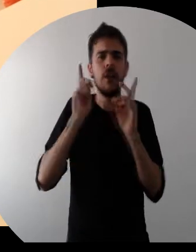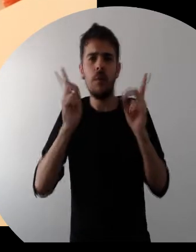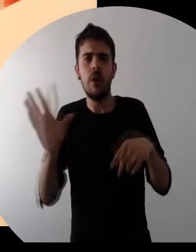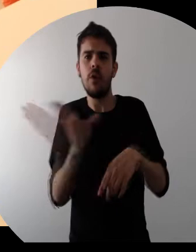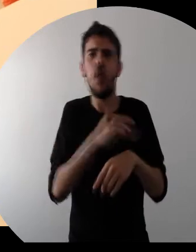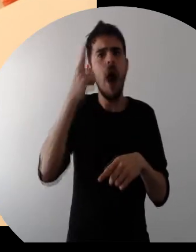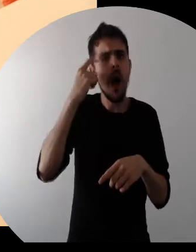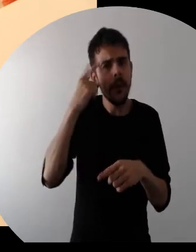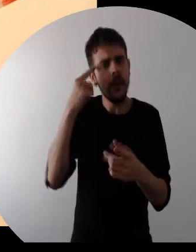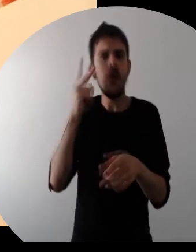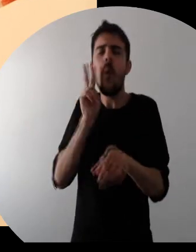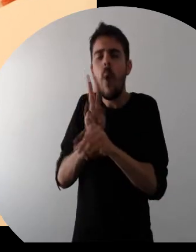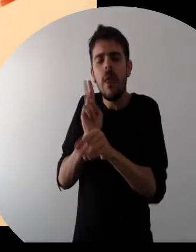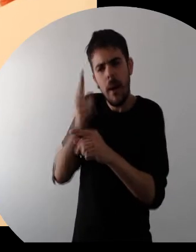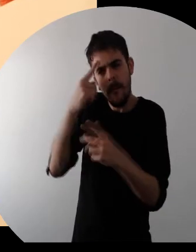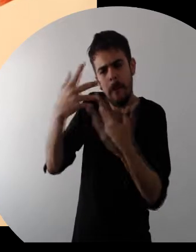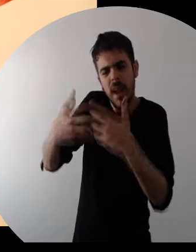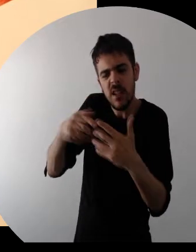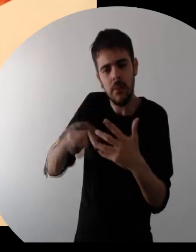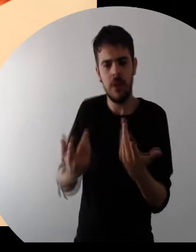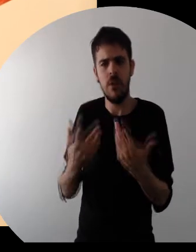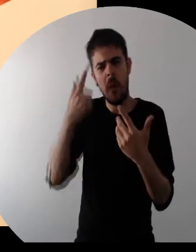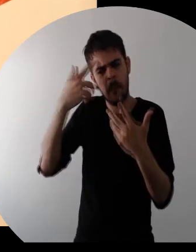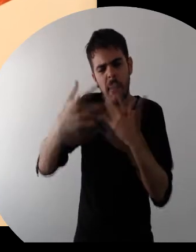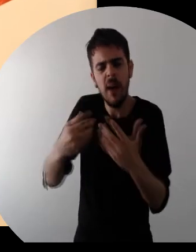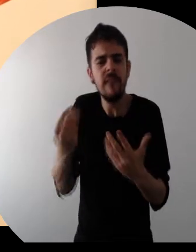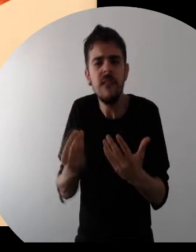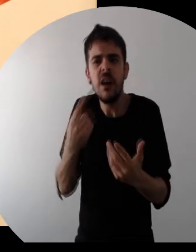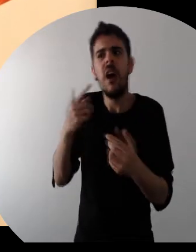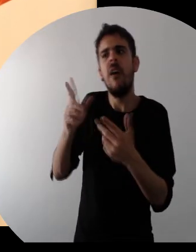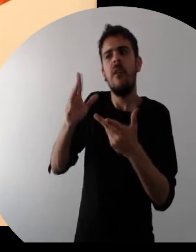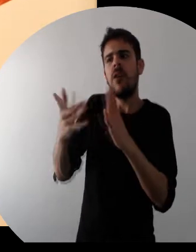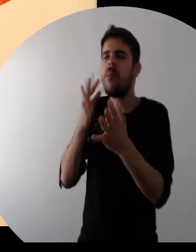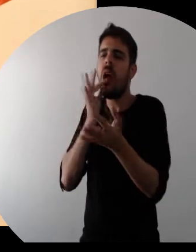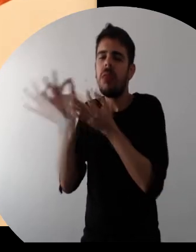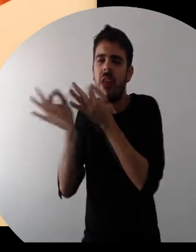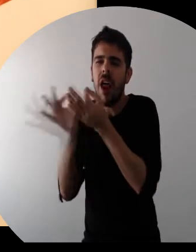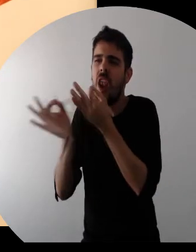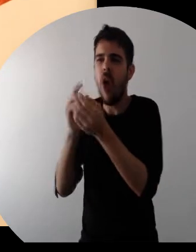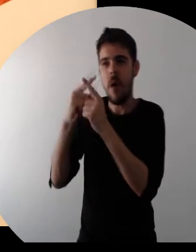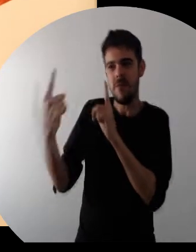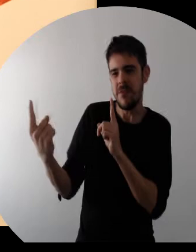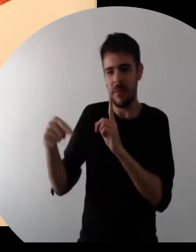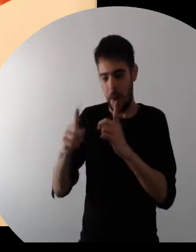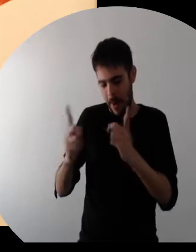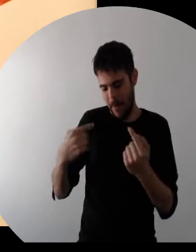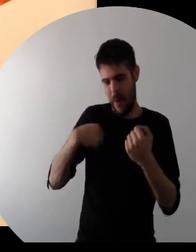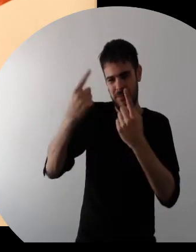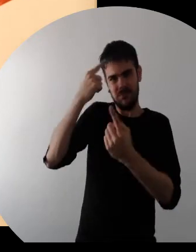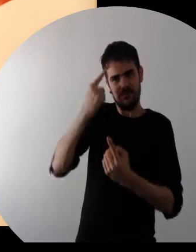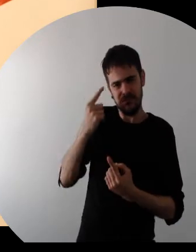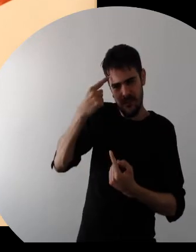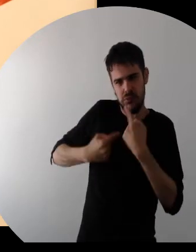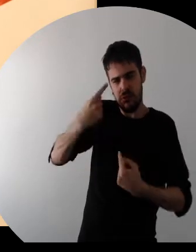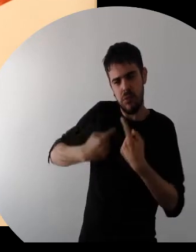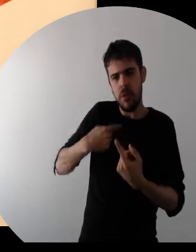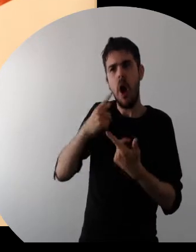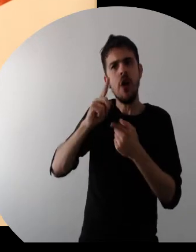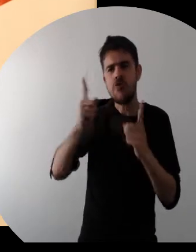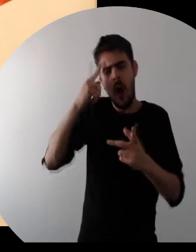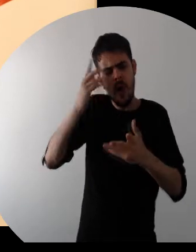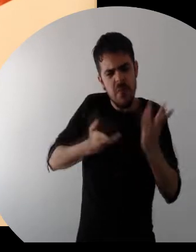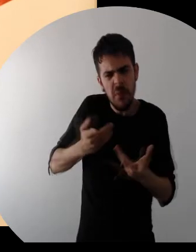profesores aprendan a cuidar el pensamiento. La idea es que cuando pensamos, hablamos con nosotros mismos, no nos maltratemos, no